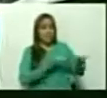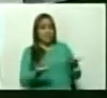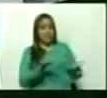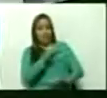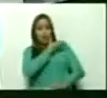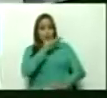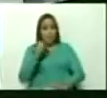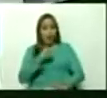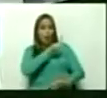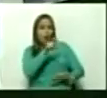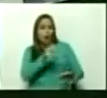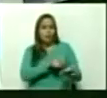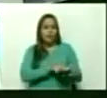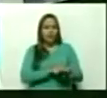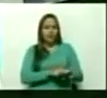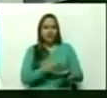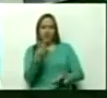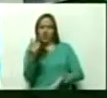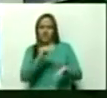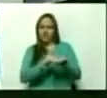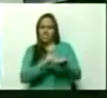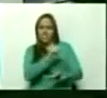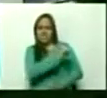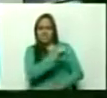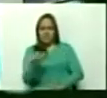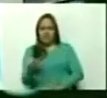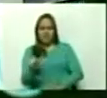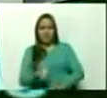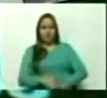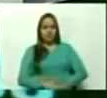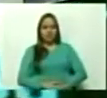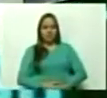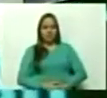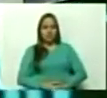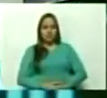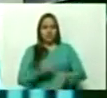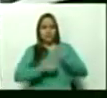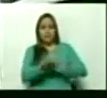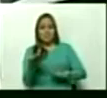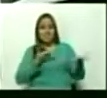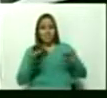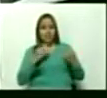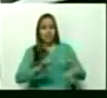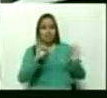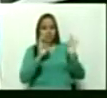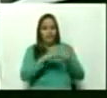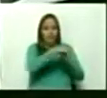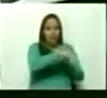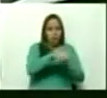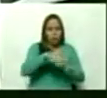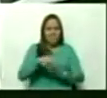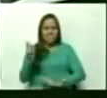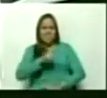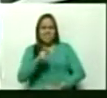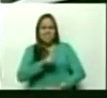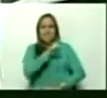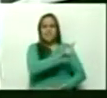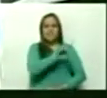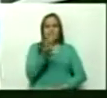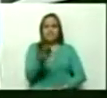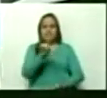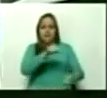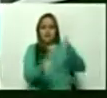óptimo, con una frecuencia de por lo menos 2 veces a la semana desde el punto de vista residencial, más los servicios especiales comerciales, se requieren aproximadamente 15